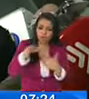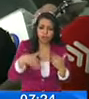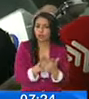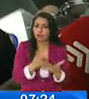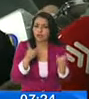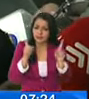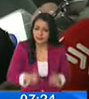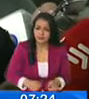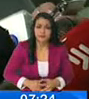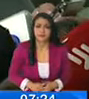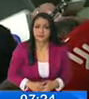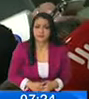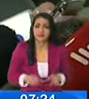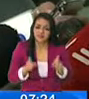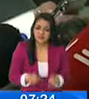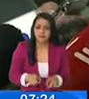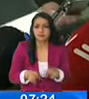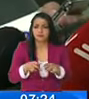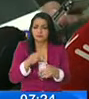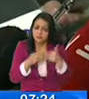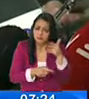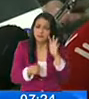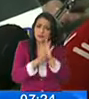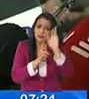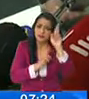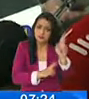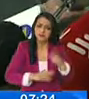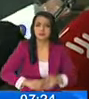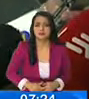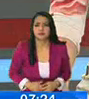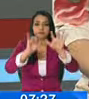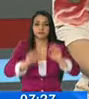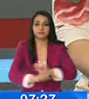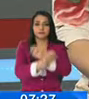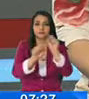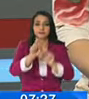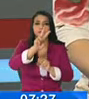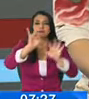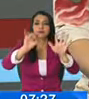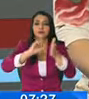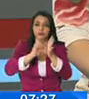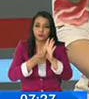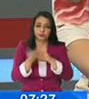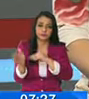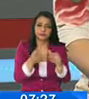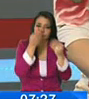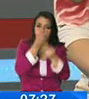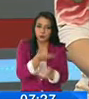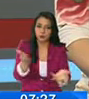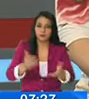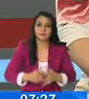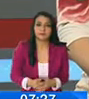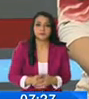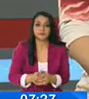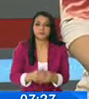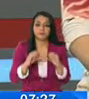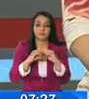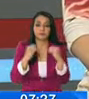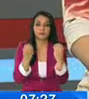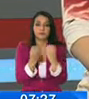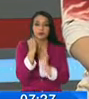cosa que las que no estén permitidas precisamente por la ley. 27 minutos y les contamos que en un informe la